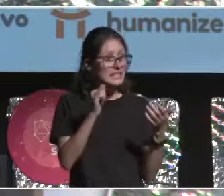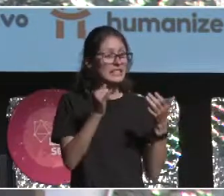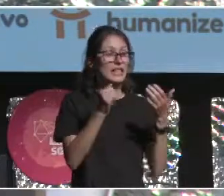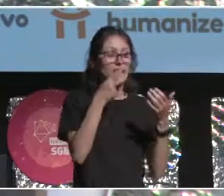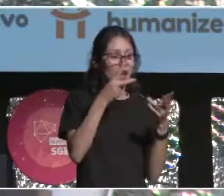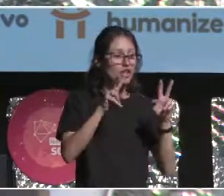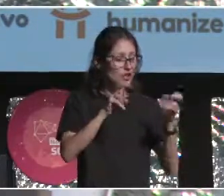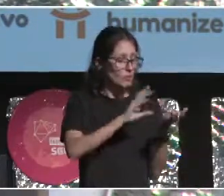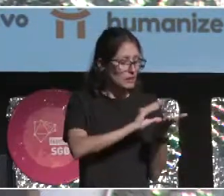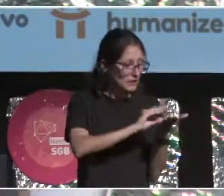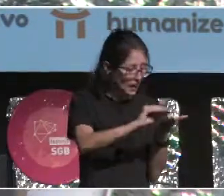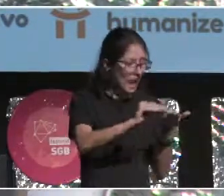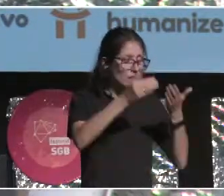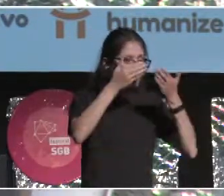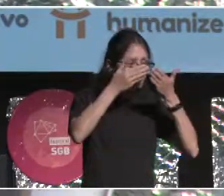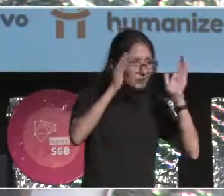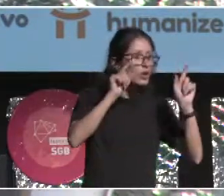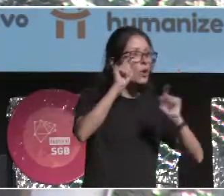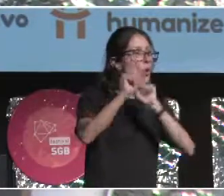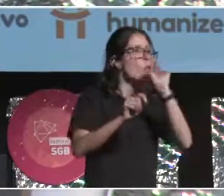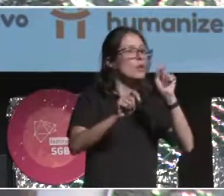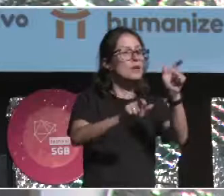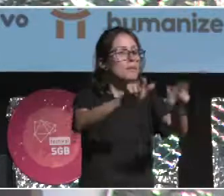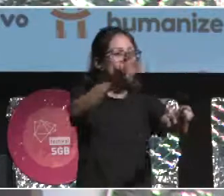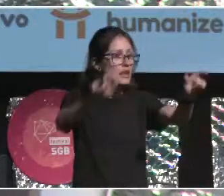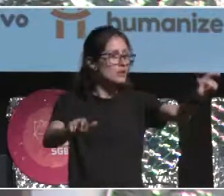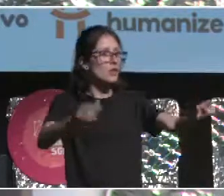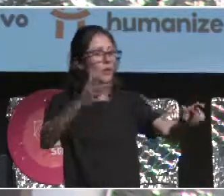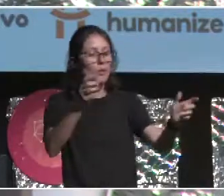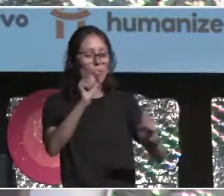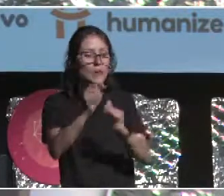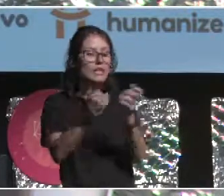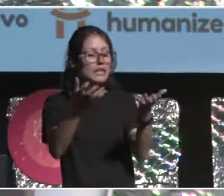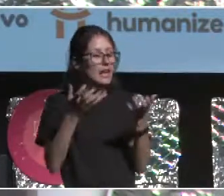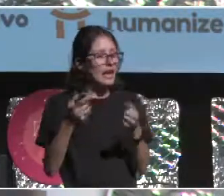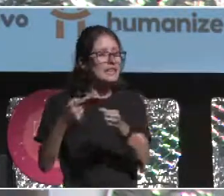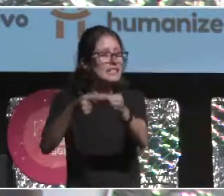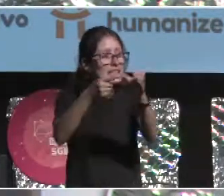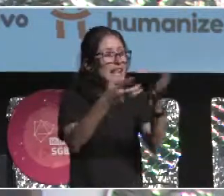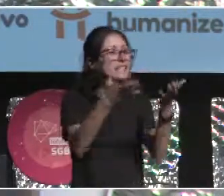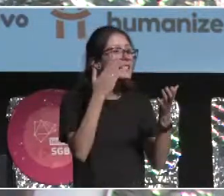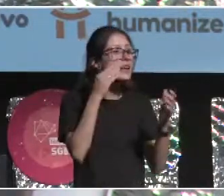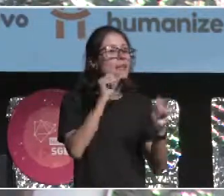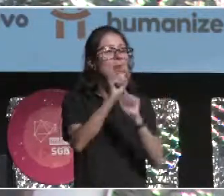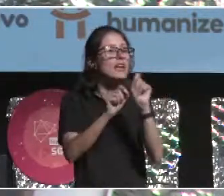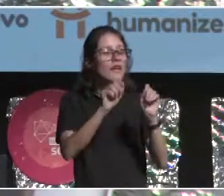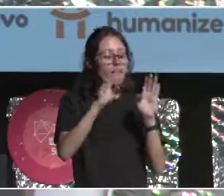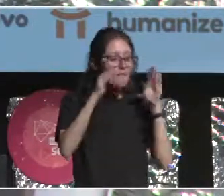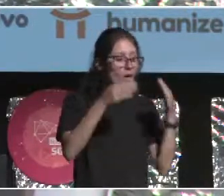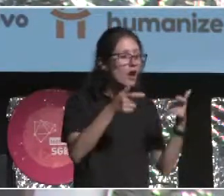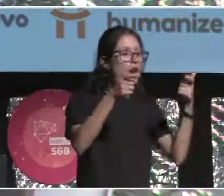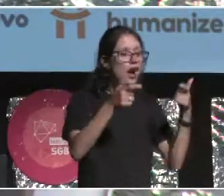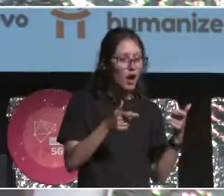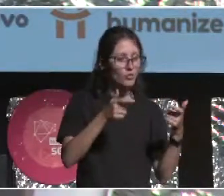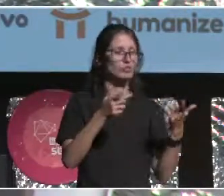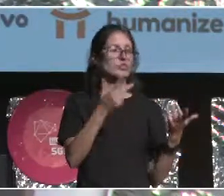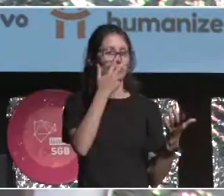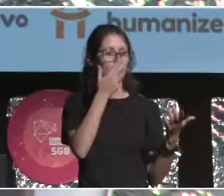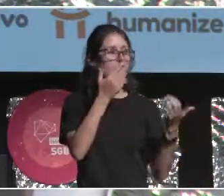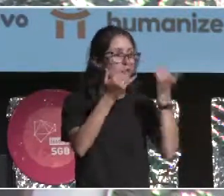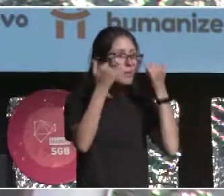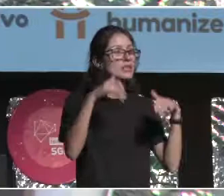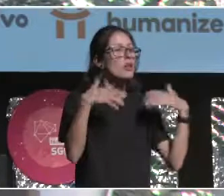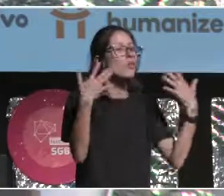también cuál es la demanda, qué están pidiendo los ciudadanos, qué es lo que quieren saber, en dónde quieren focalizar sus esfuerzos, dónde quieren estar